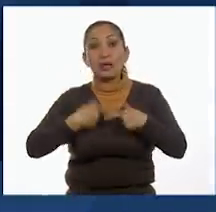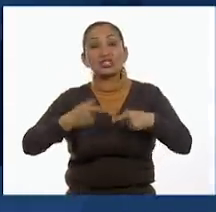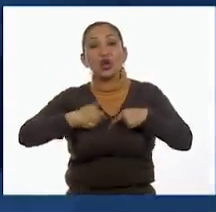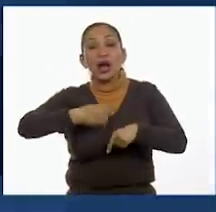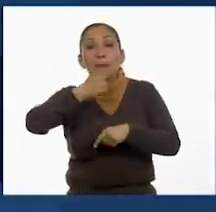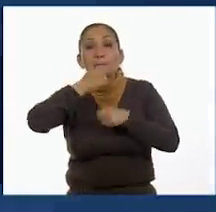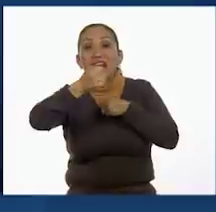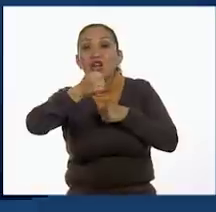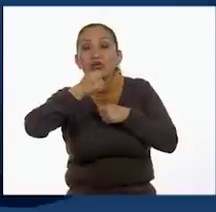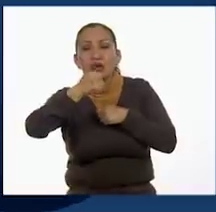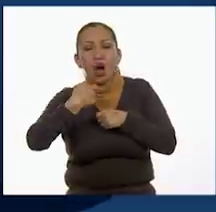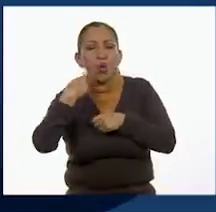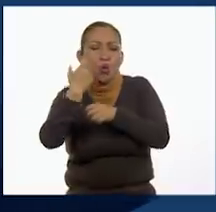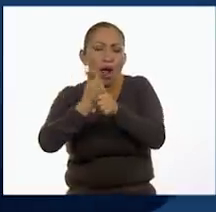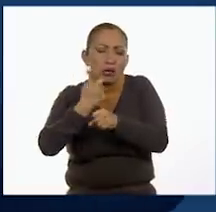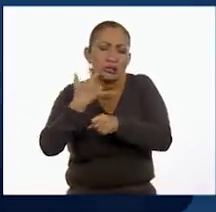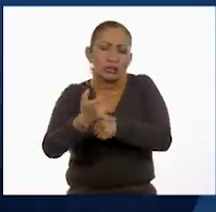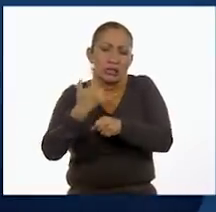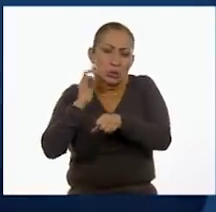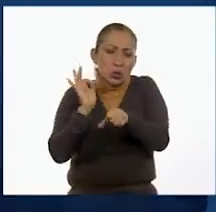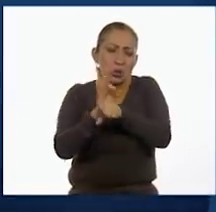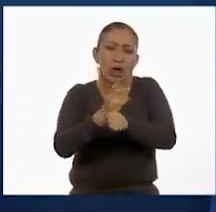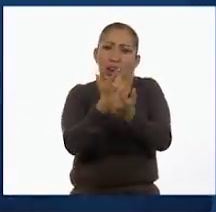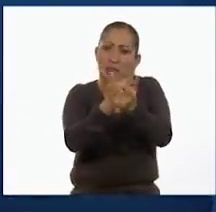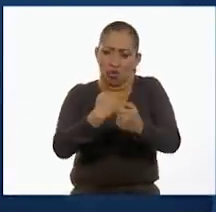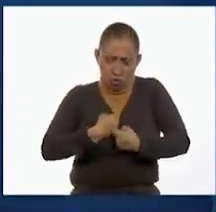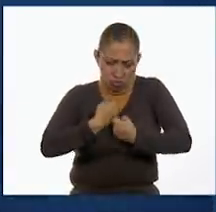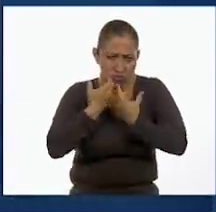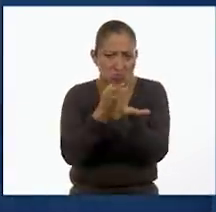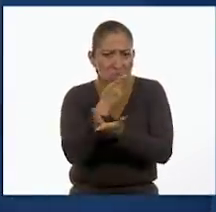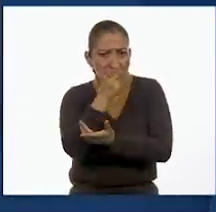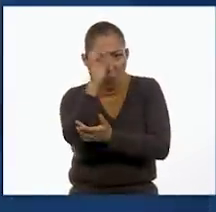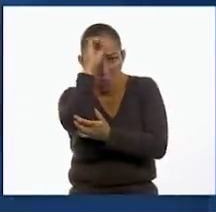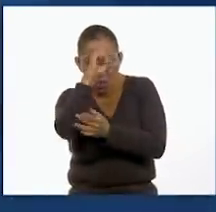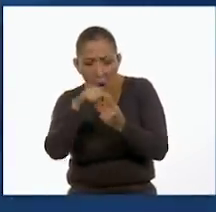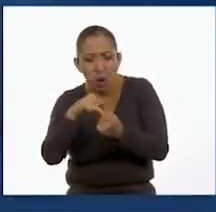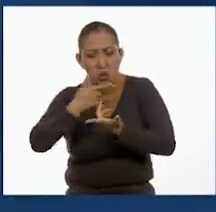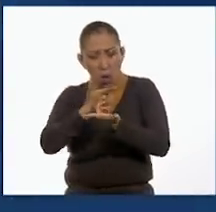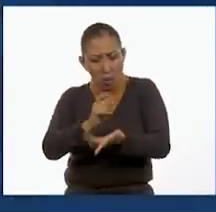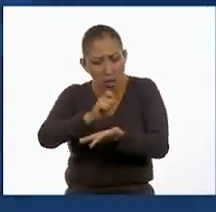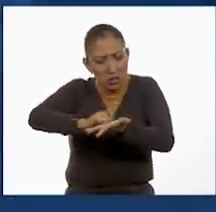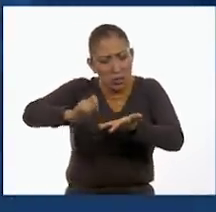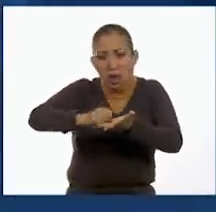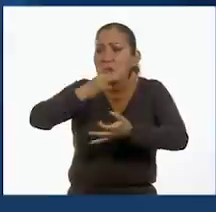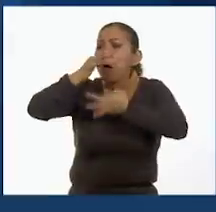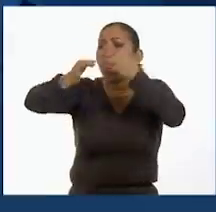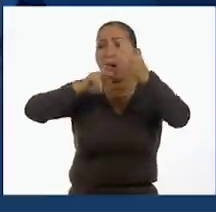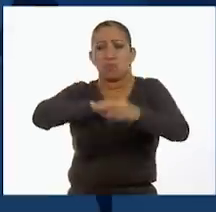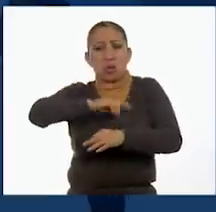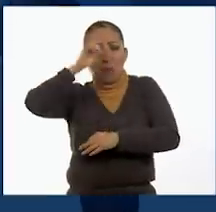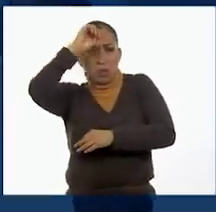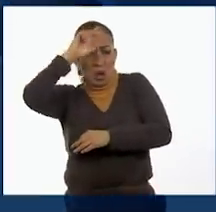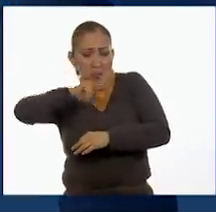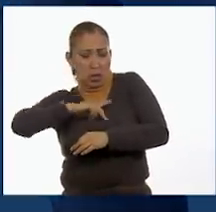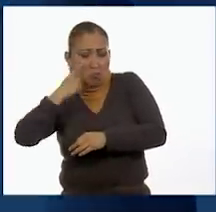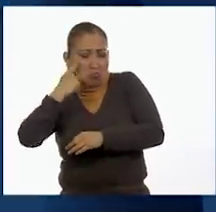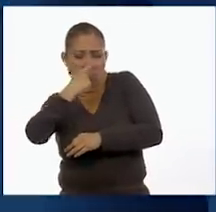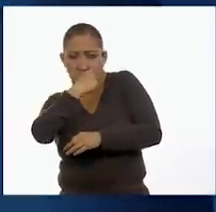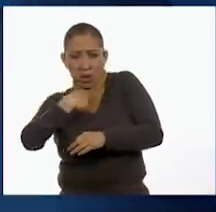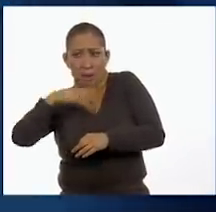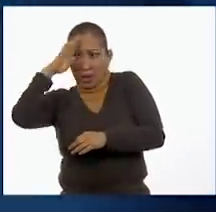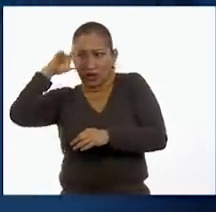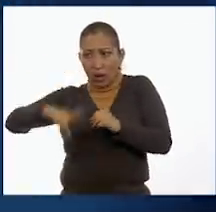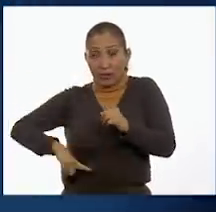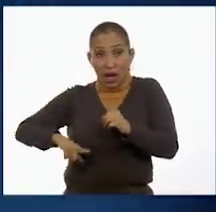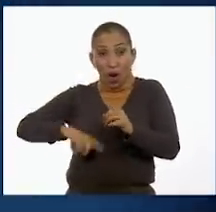periodistas cada año luchaban por proteger la libertad de expresión, la libertad de escribir y de publicar sus opiniones y sus puntos de vista.